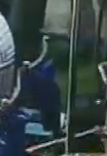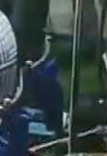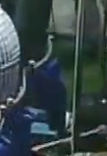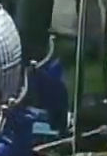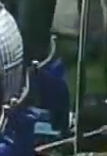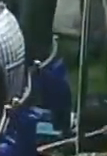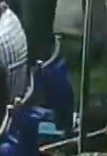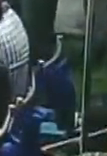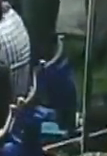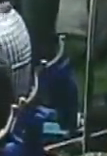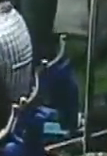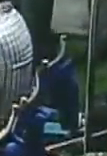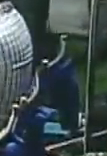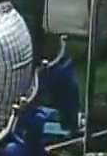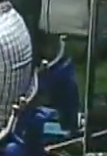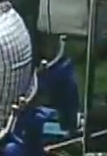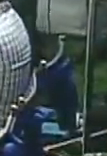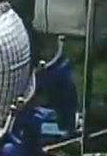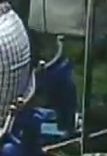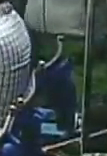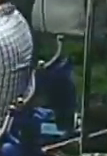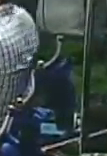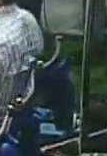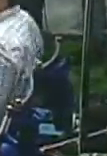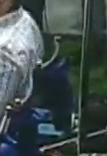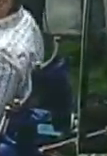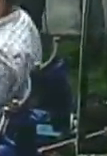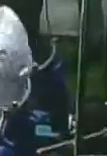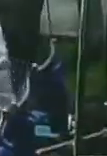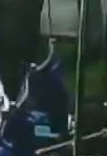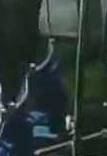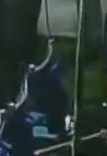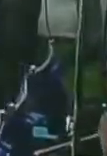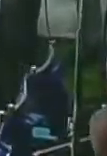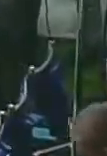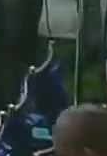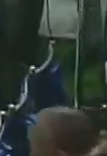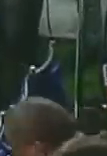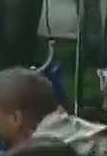Vamos a la escuela con paz y alegría por mi